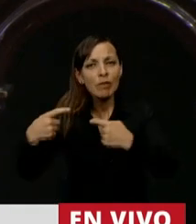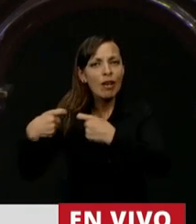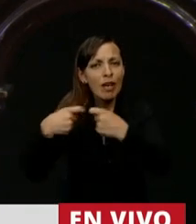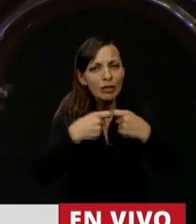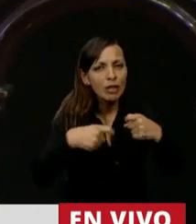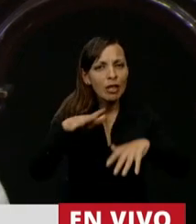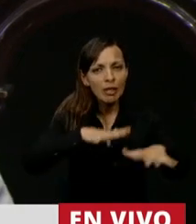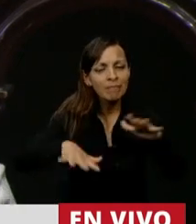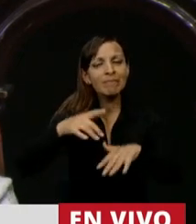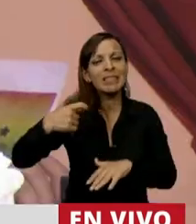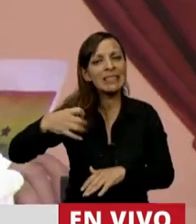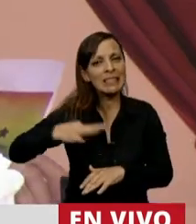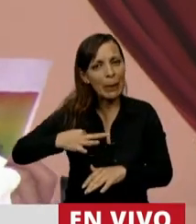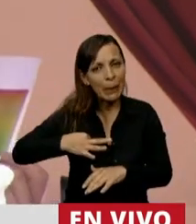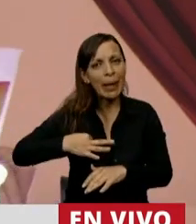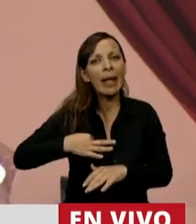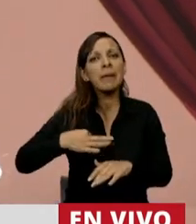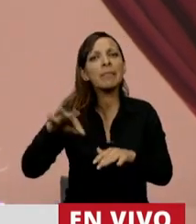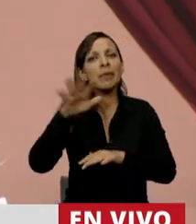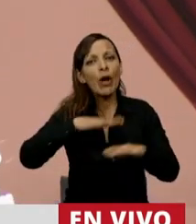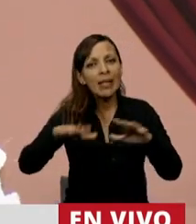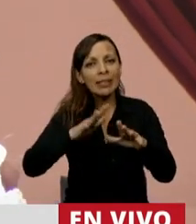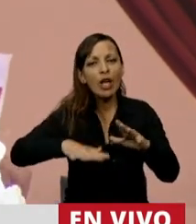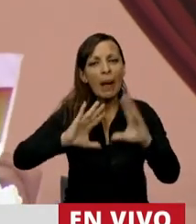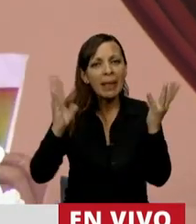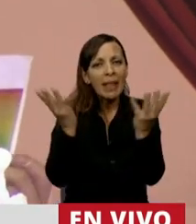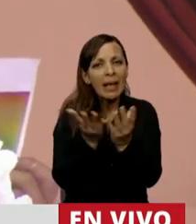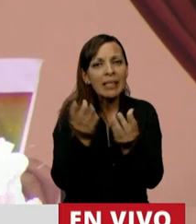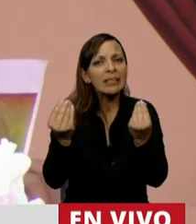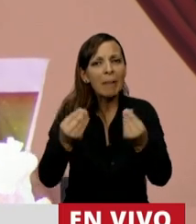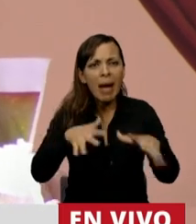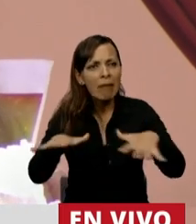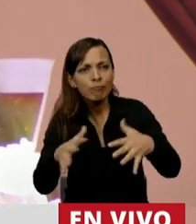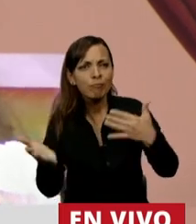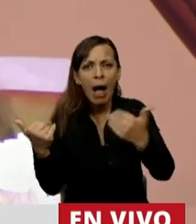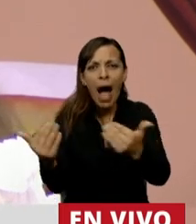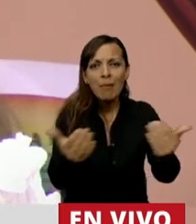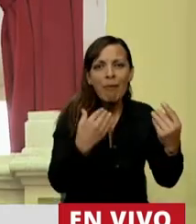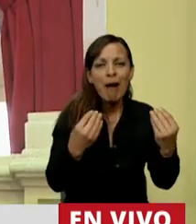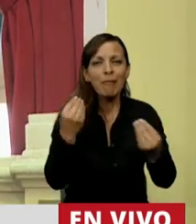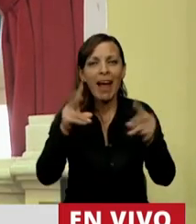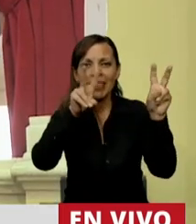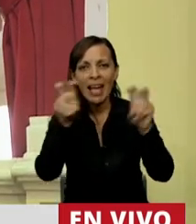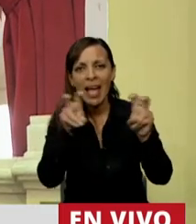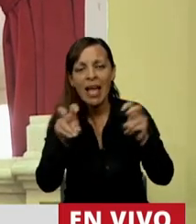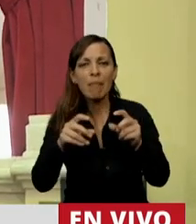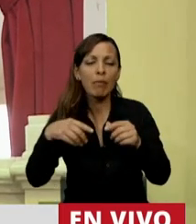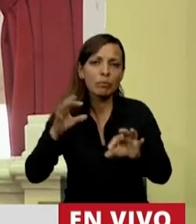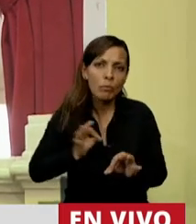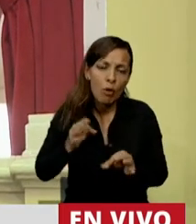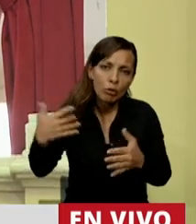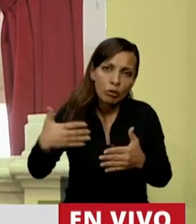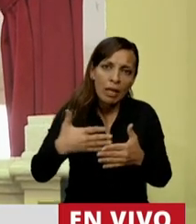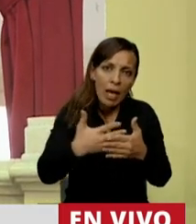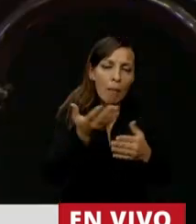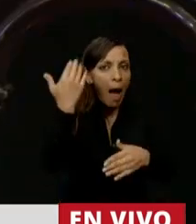organizaciones de la sociedad civil, las organizaciones ambientalistas para mover el avispero, para lograr que muchos temas que durante mucho